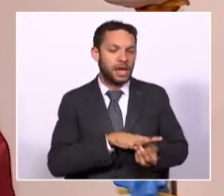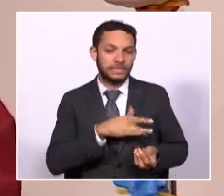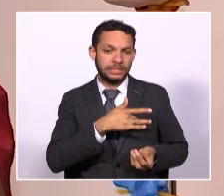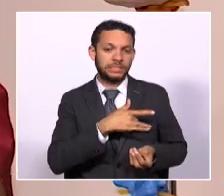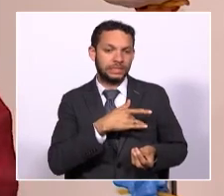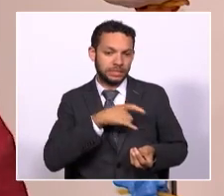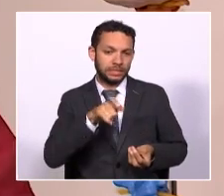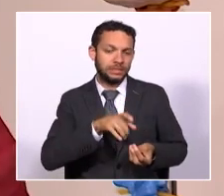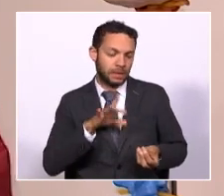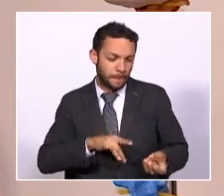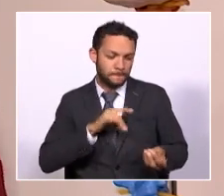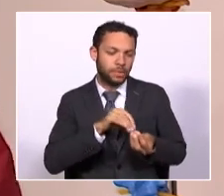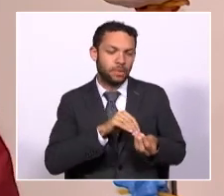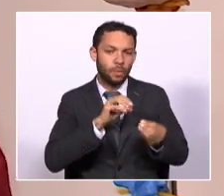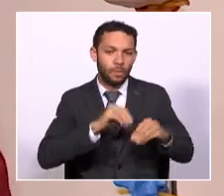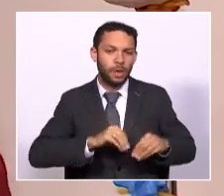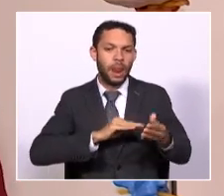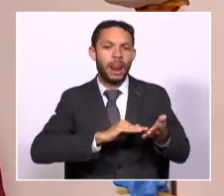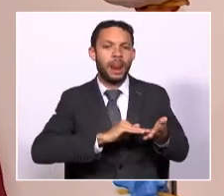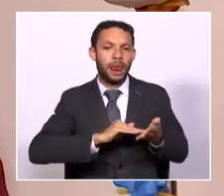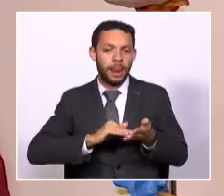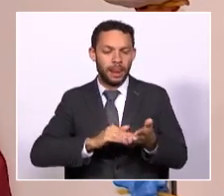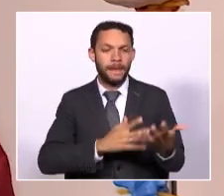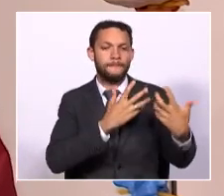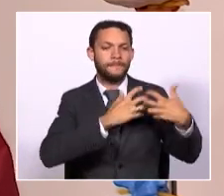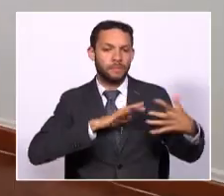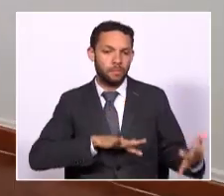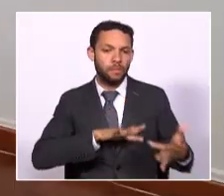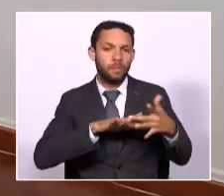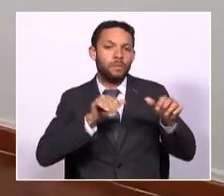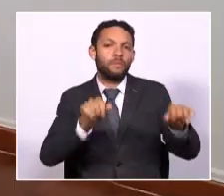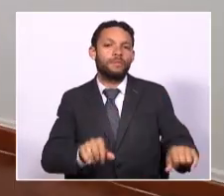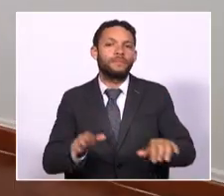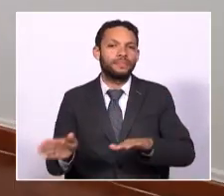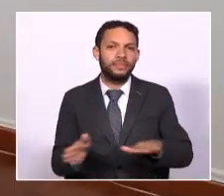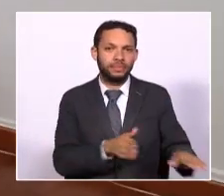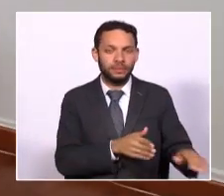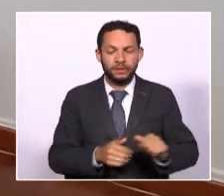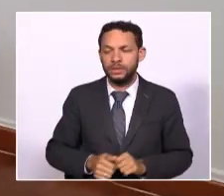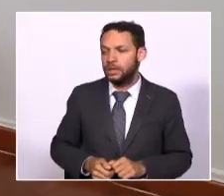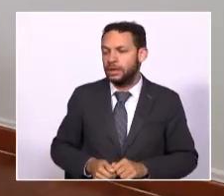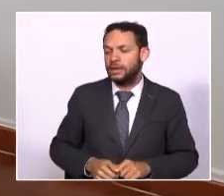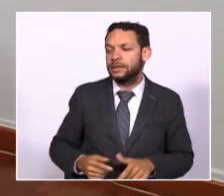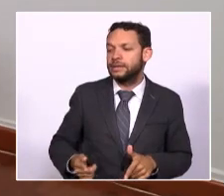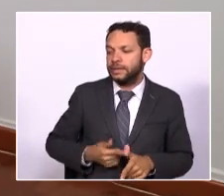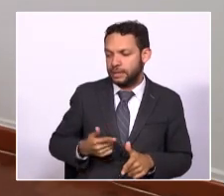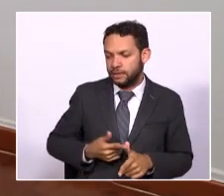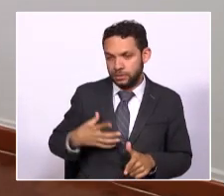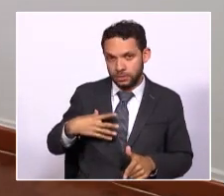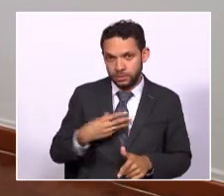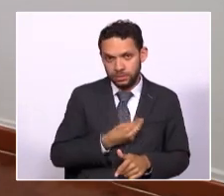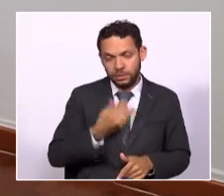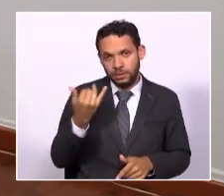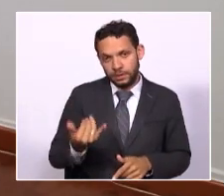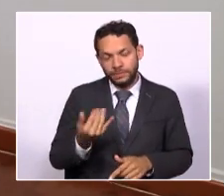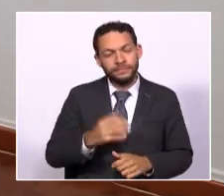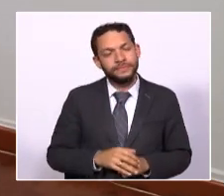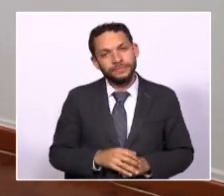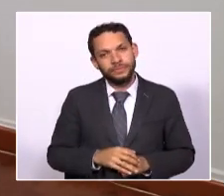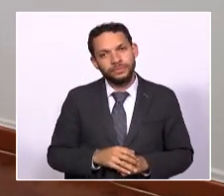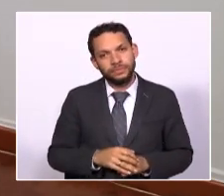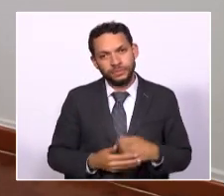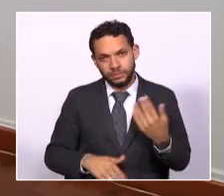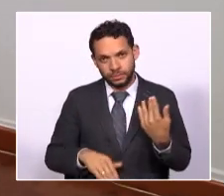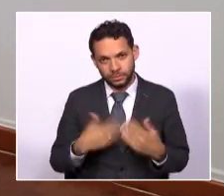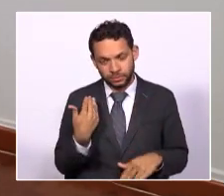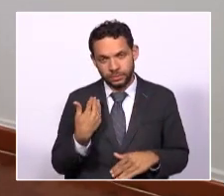que necesitamos para que todo el órgano funcione de una manera más armónica. Bueno, entonces vamos a iniciar